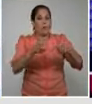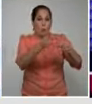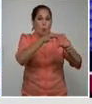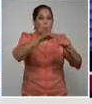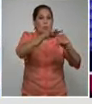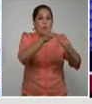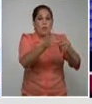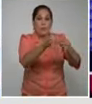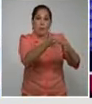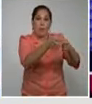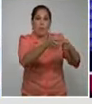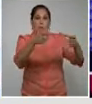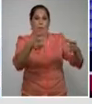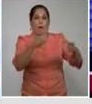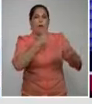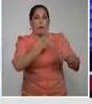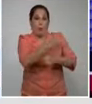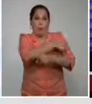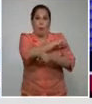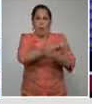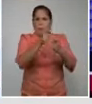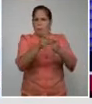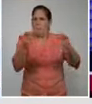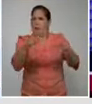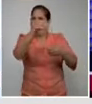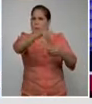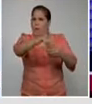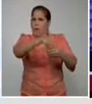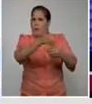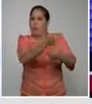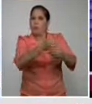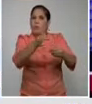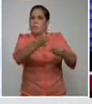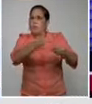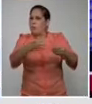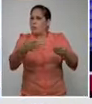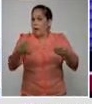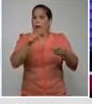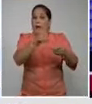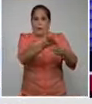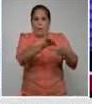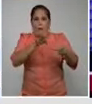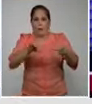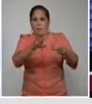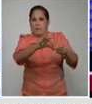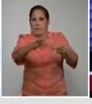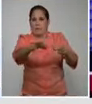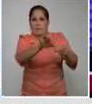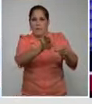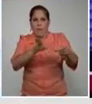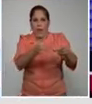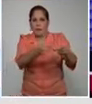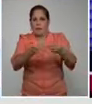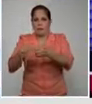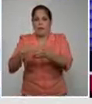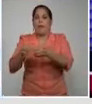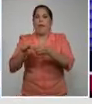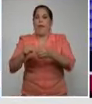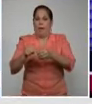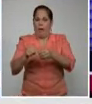teniendo en relación la población que puede aportar en términos de poder contribuir a la evaluación, pero también la carga de incidencia que tienen